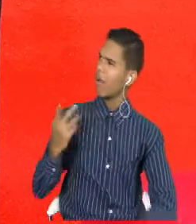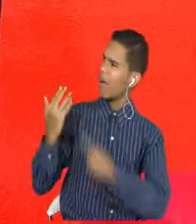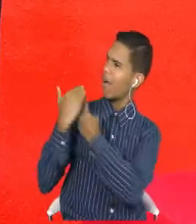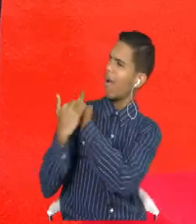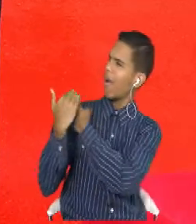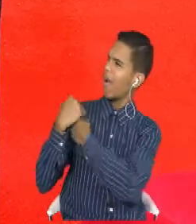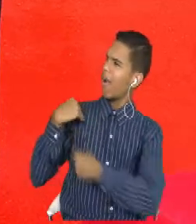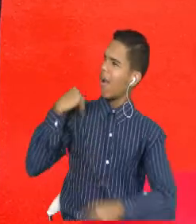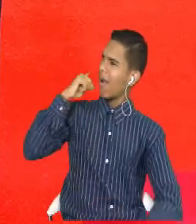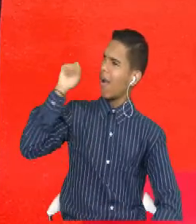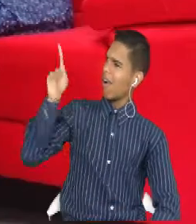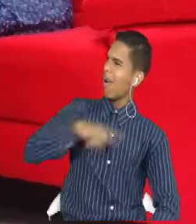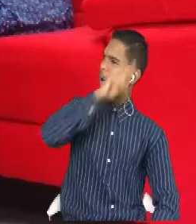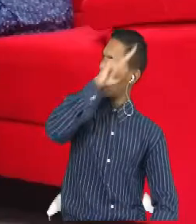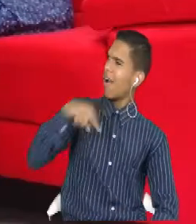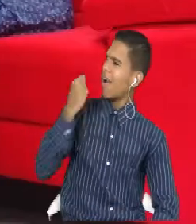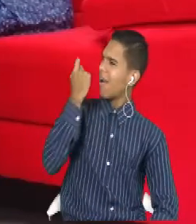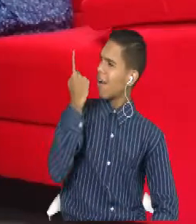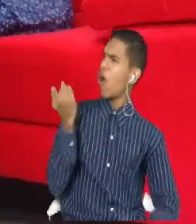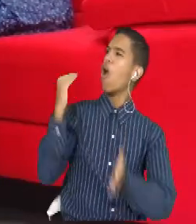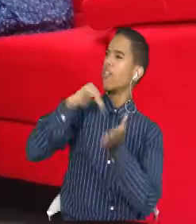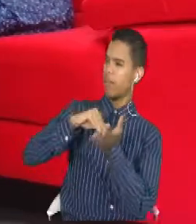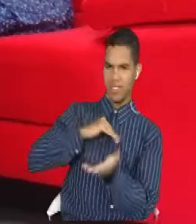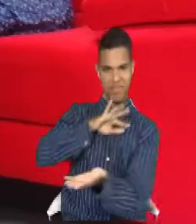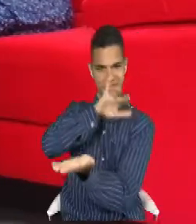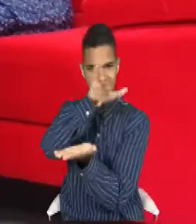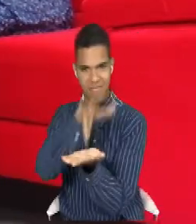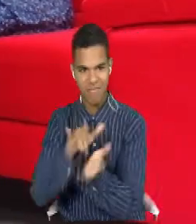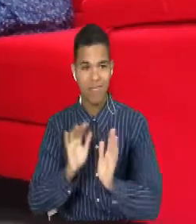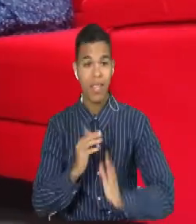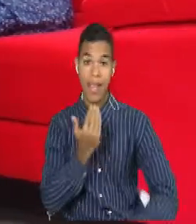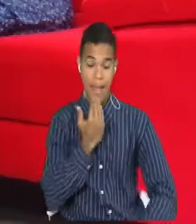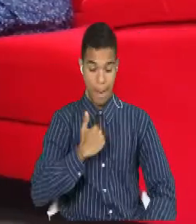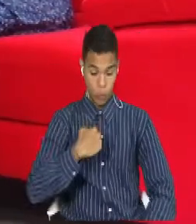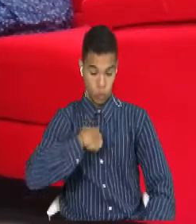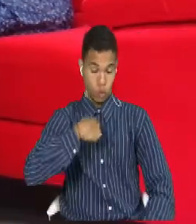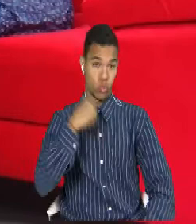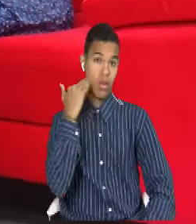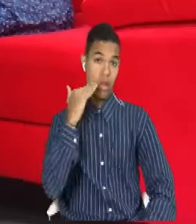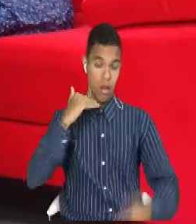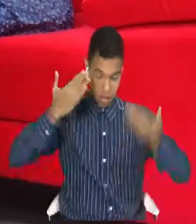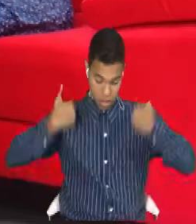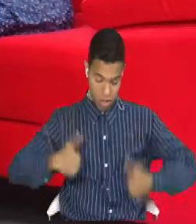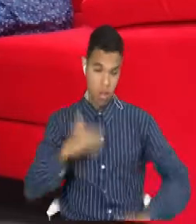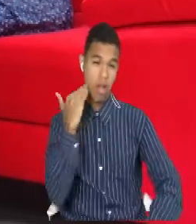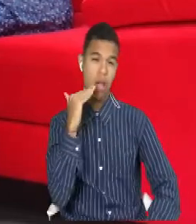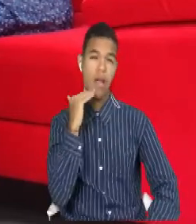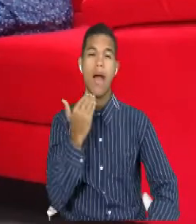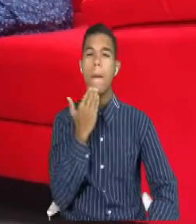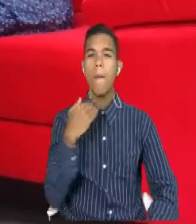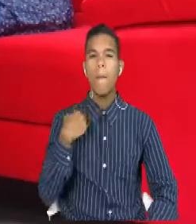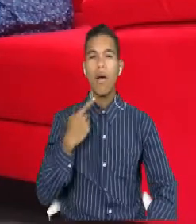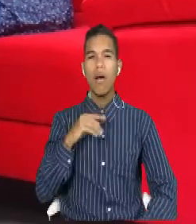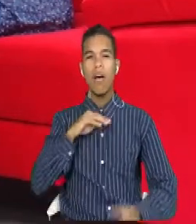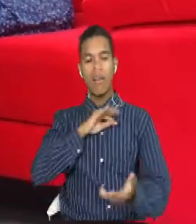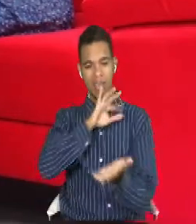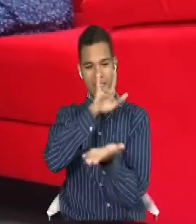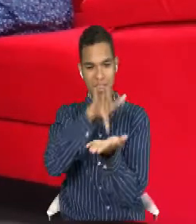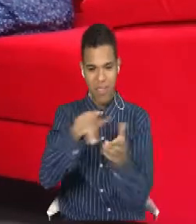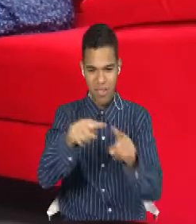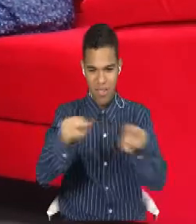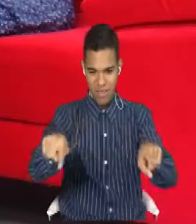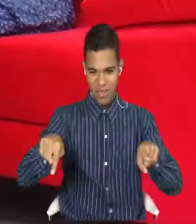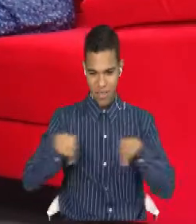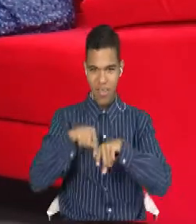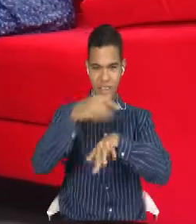uno va a un, como mujer lo digo, cuando uno va a un lugar de estos, cuando uno va a un spa o de pronto va a arreglarse las